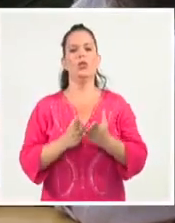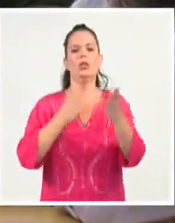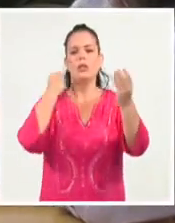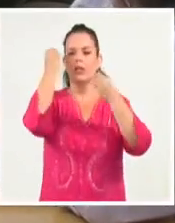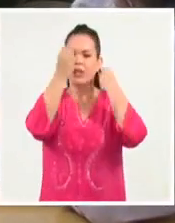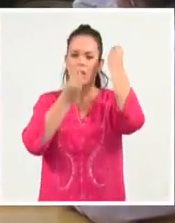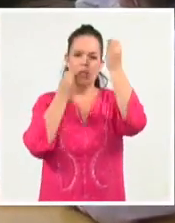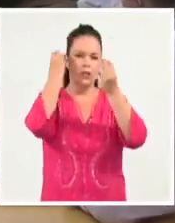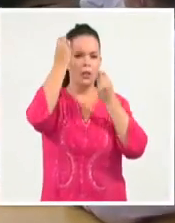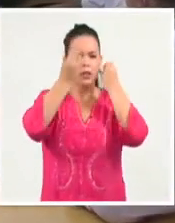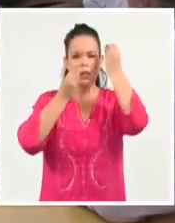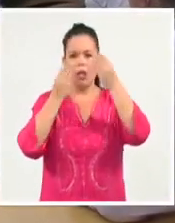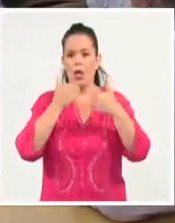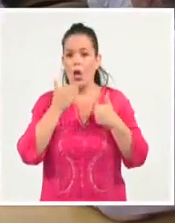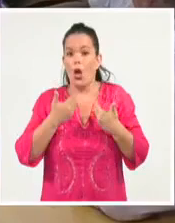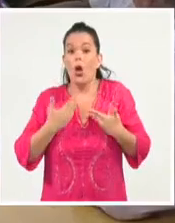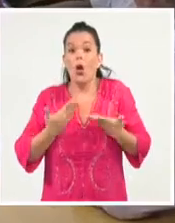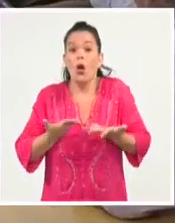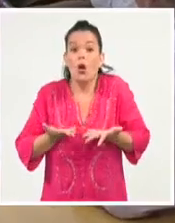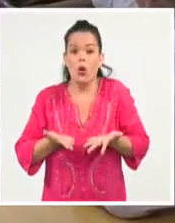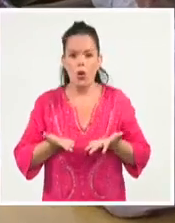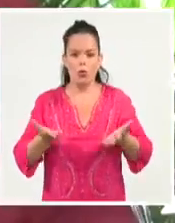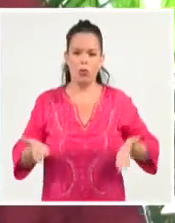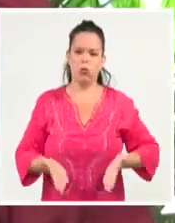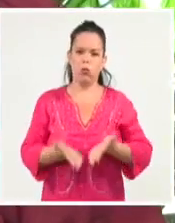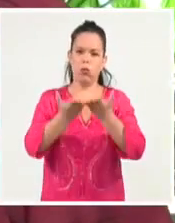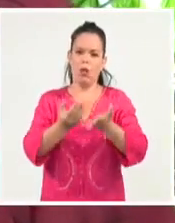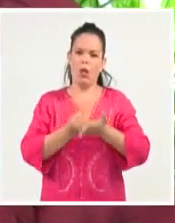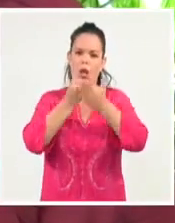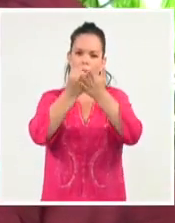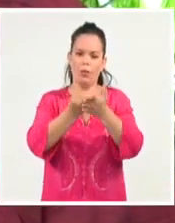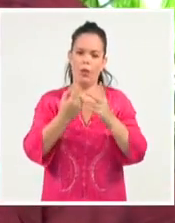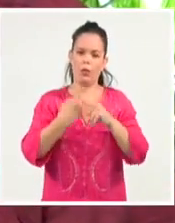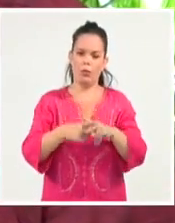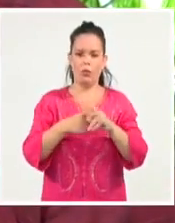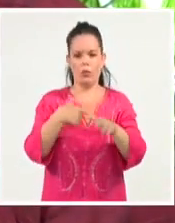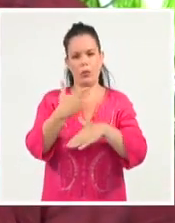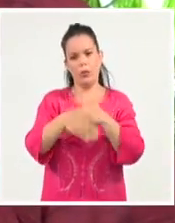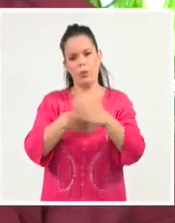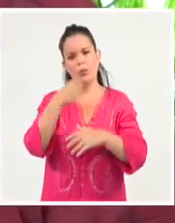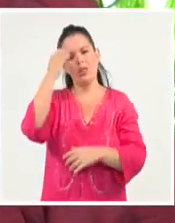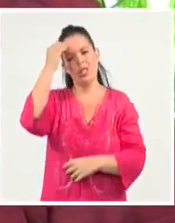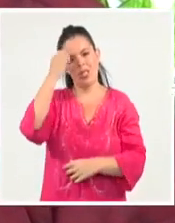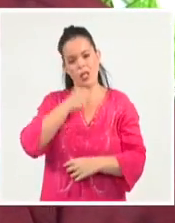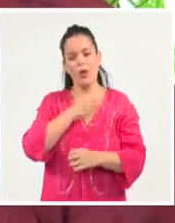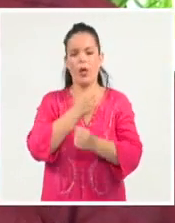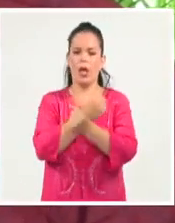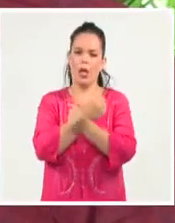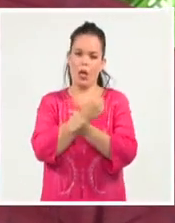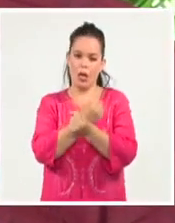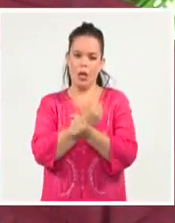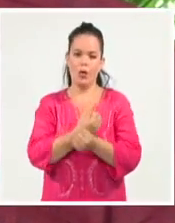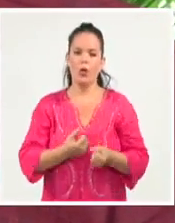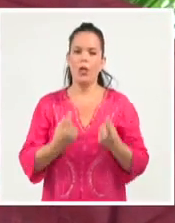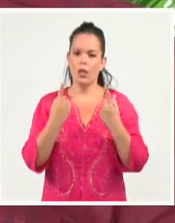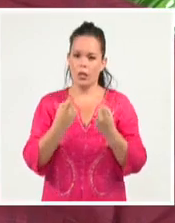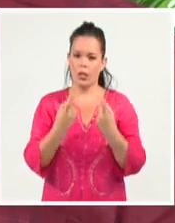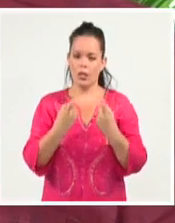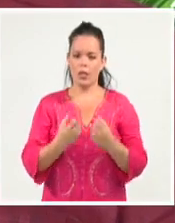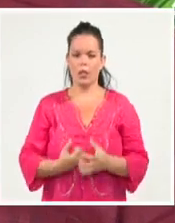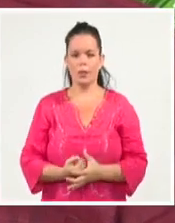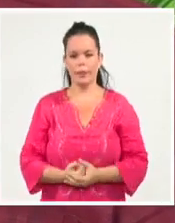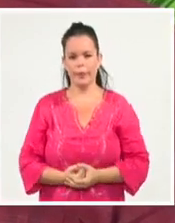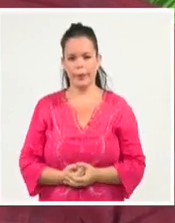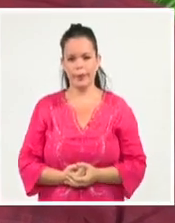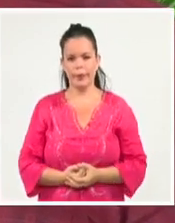de disminuir al máximo los riesgos que representan las limitaciones que tiene hoy el producto en el país. Por